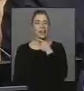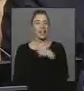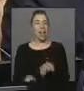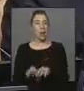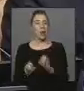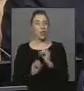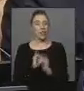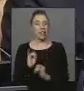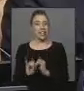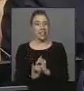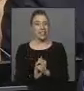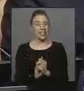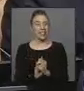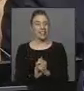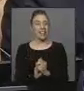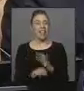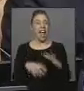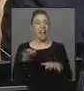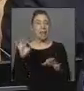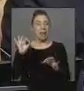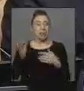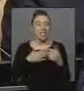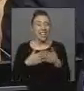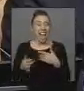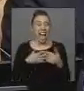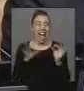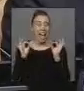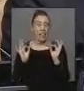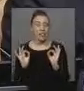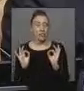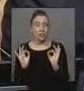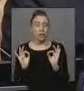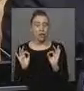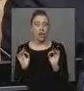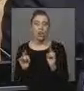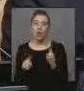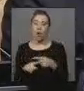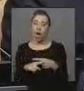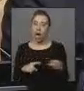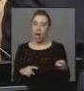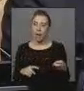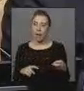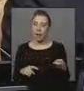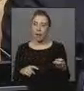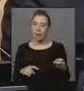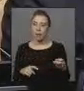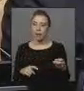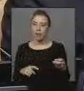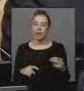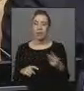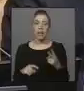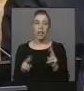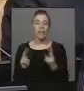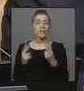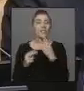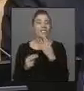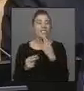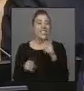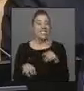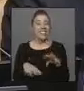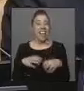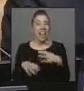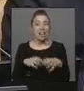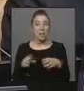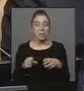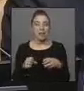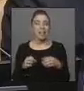Convenio Internacional de Especies Autóctonas no amenace la supervivencia de esa misma especie